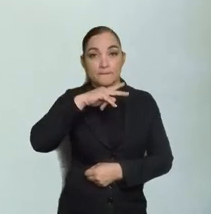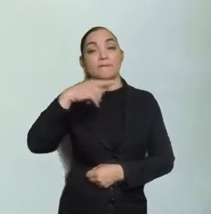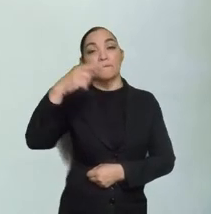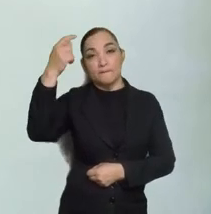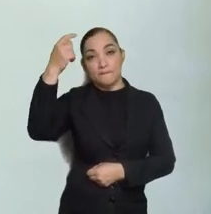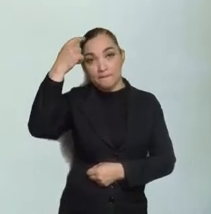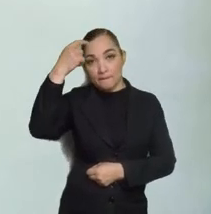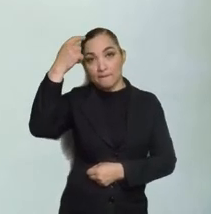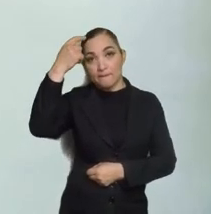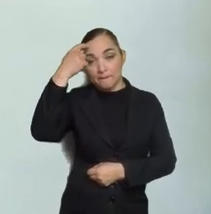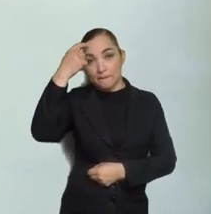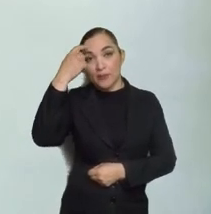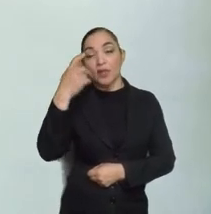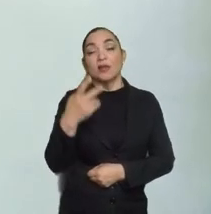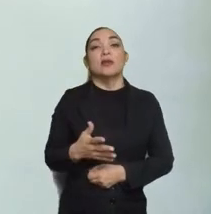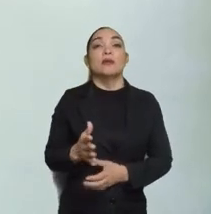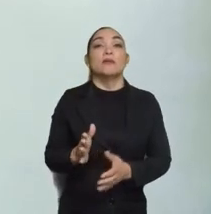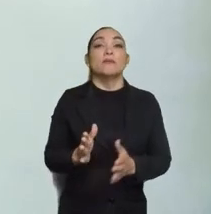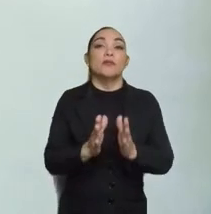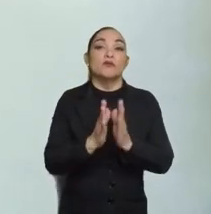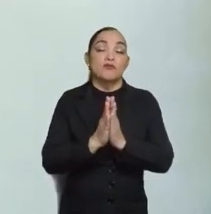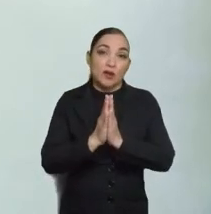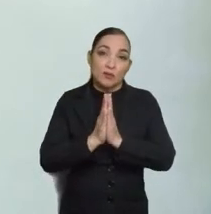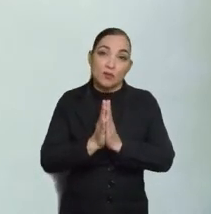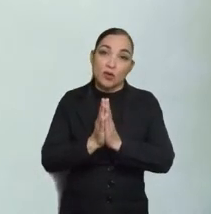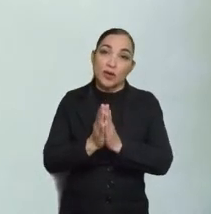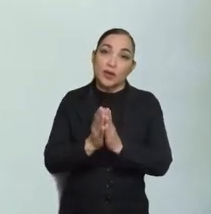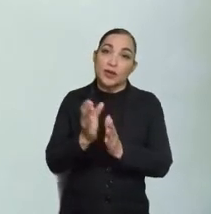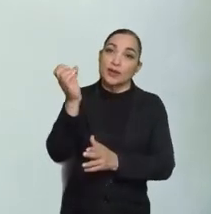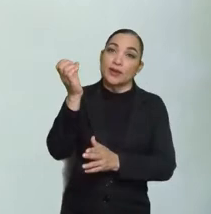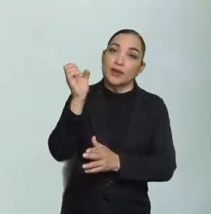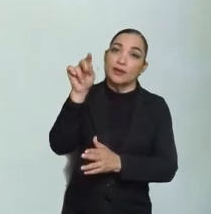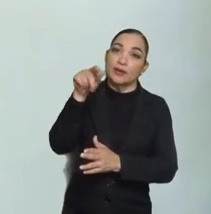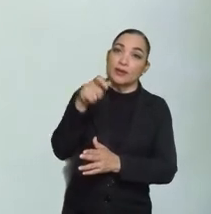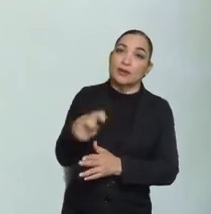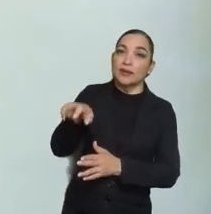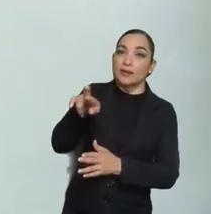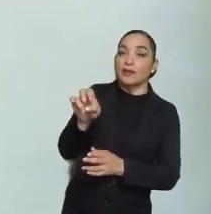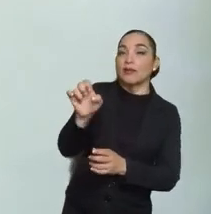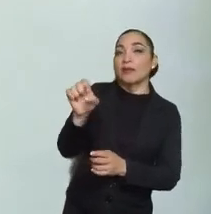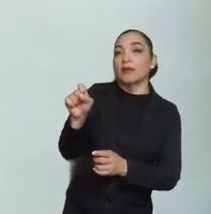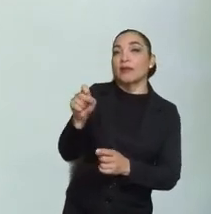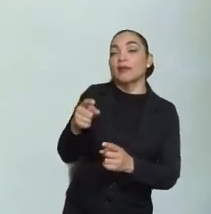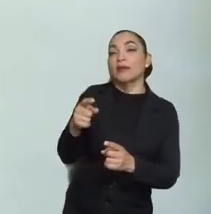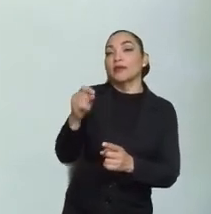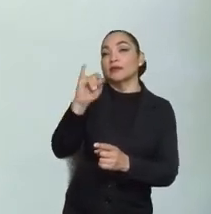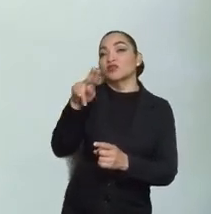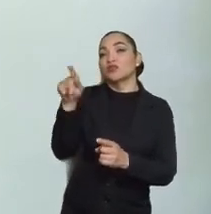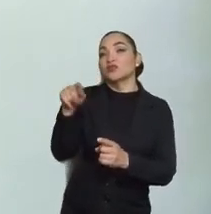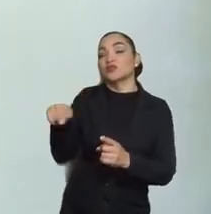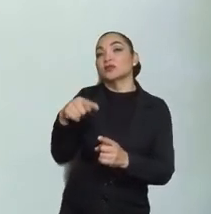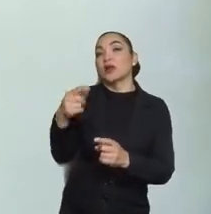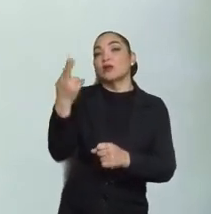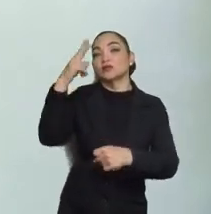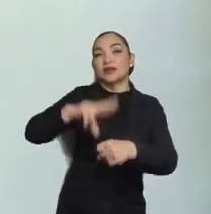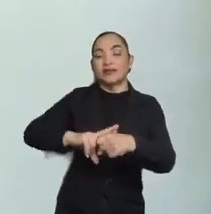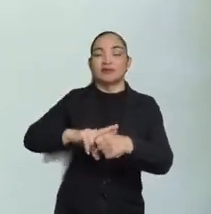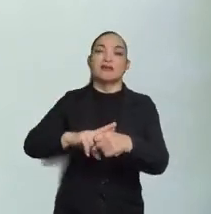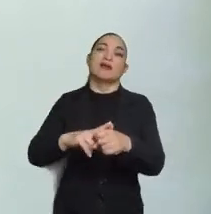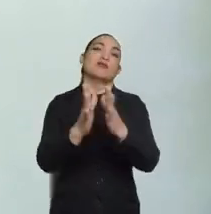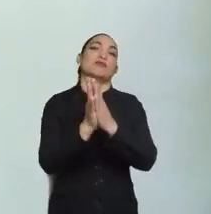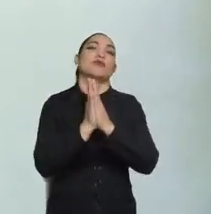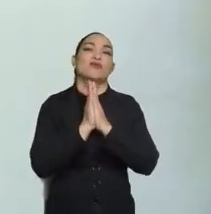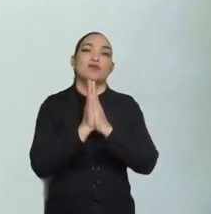Y les pido a propósito, Enrique Insunza, a los secretarios que no se encierren en